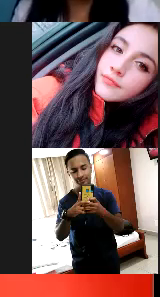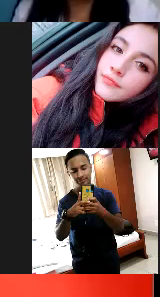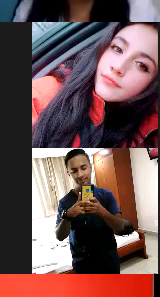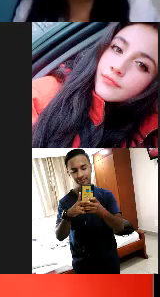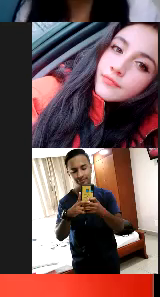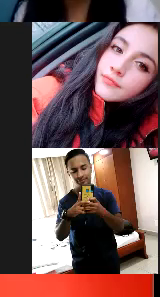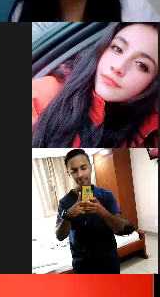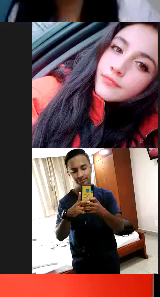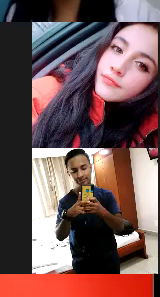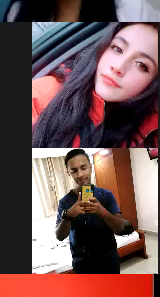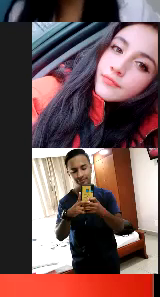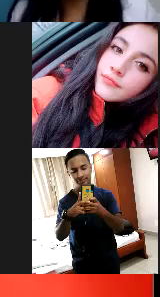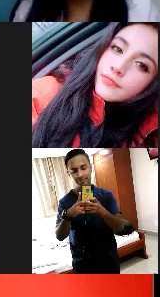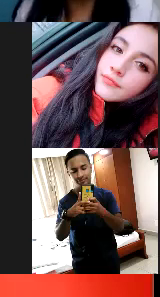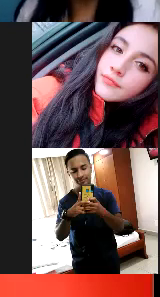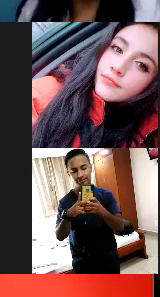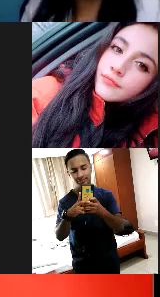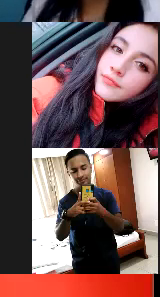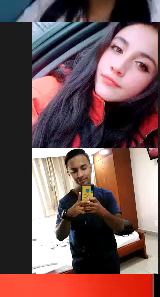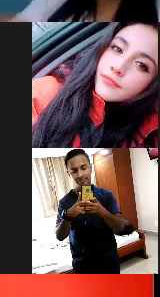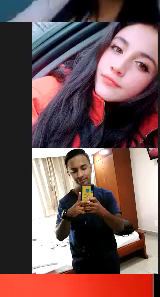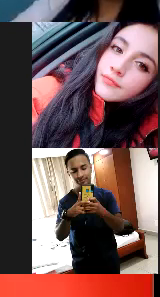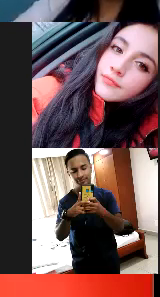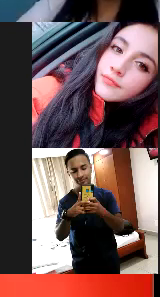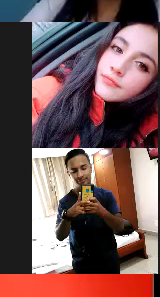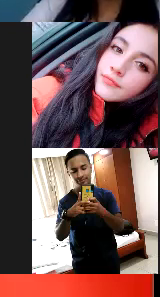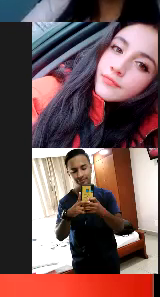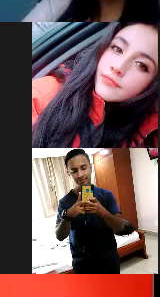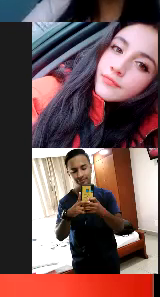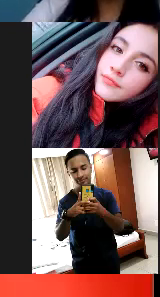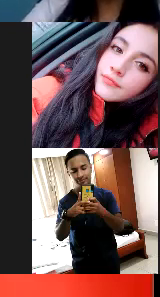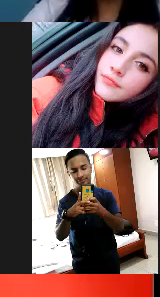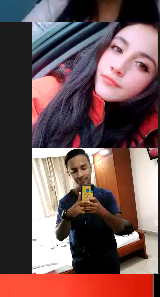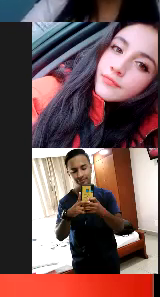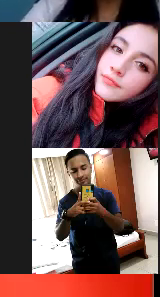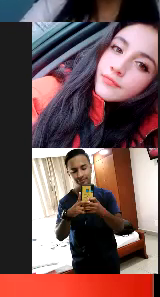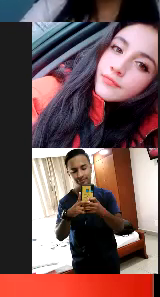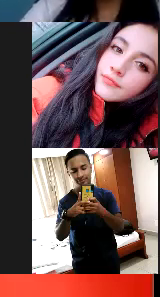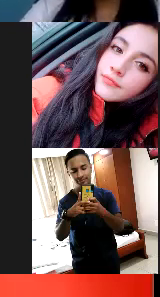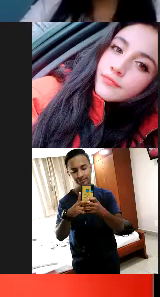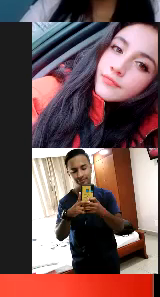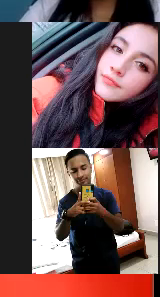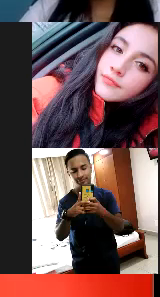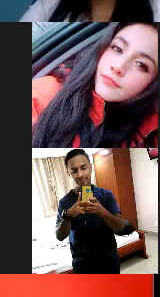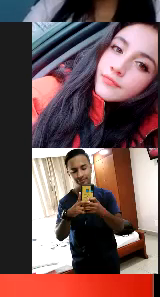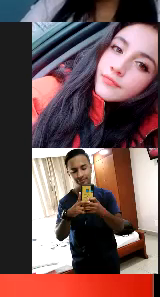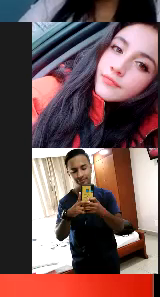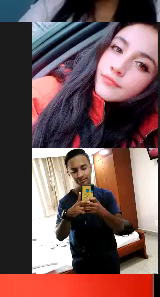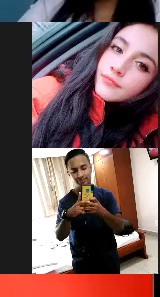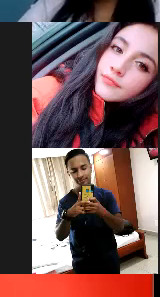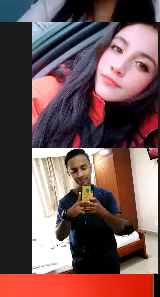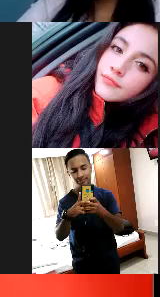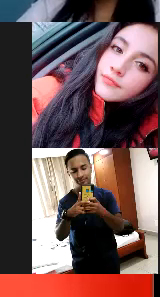están trabajando, hacen un esfuerzo sobrenatural para cumplir las funciones de las